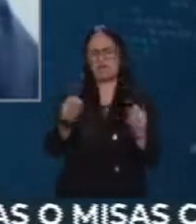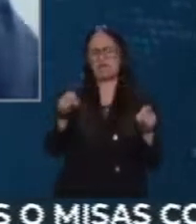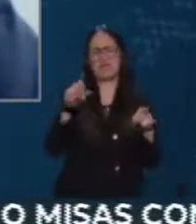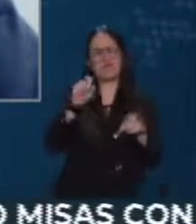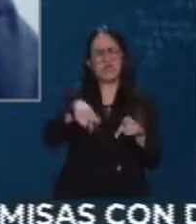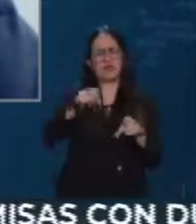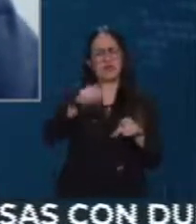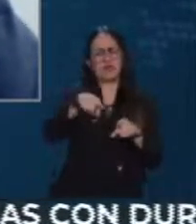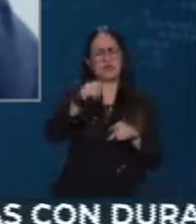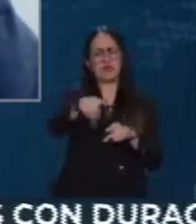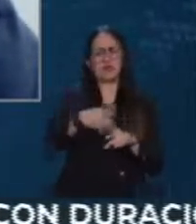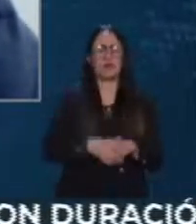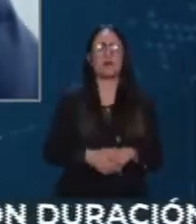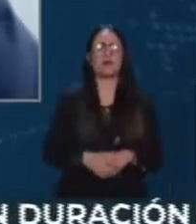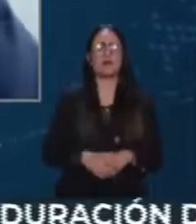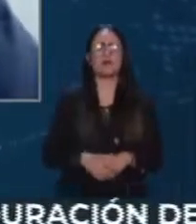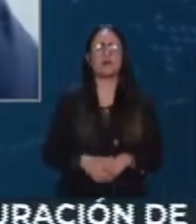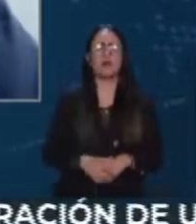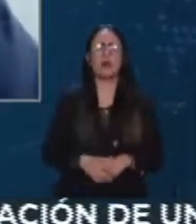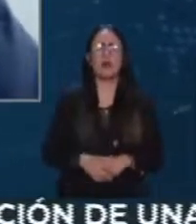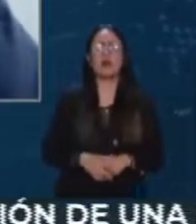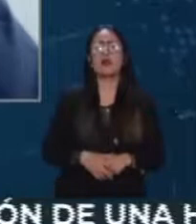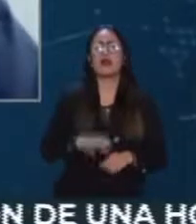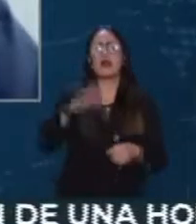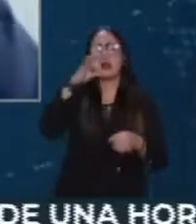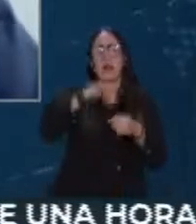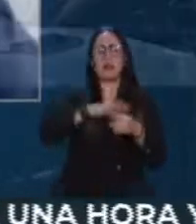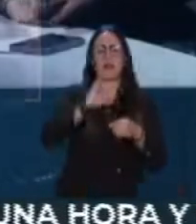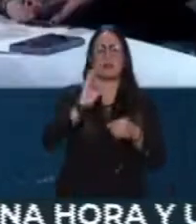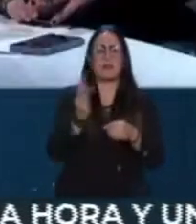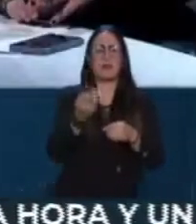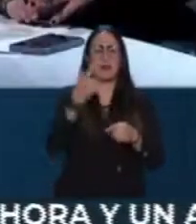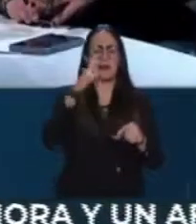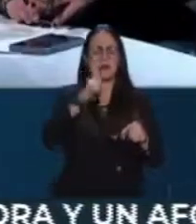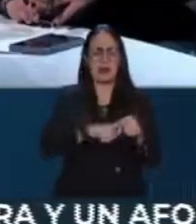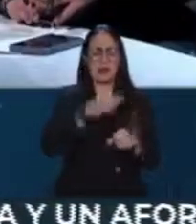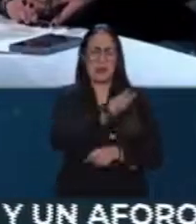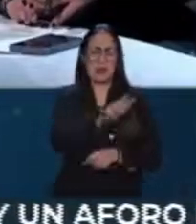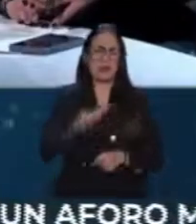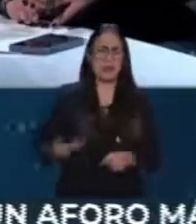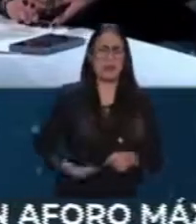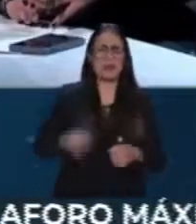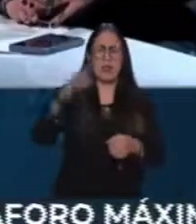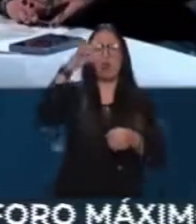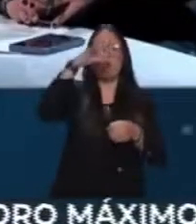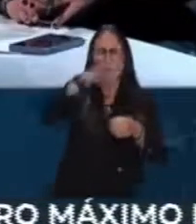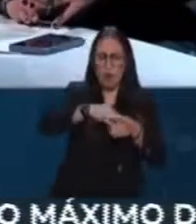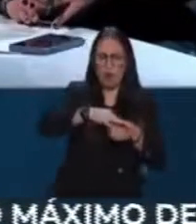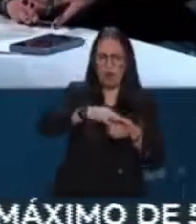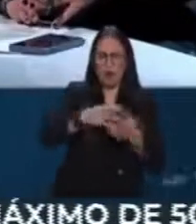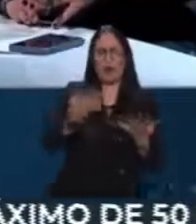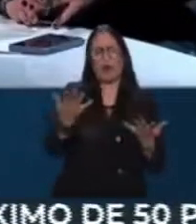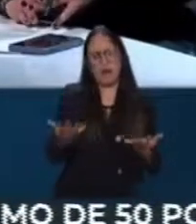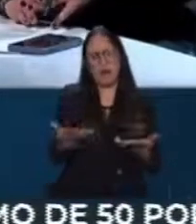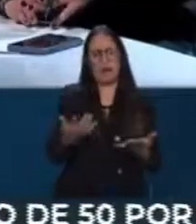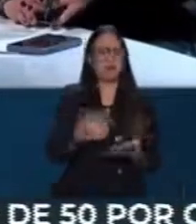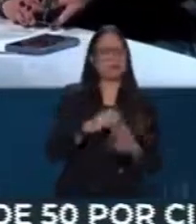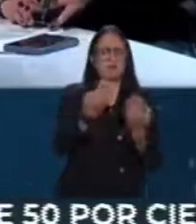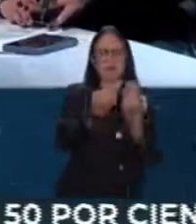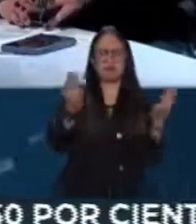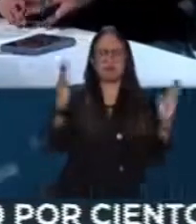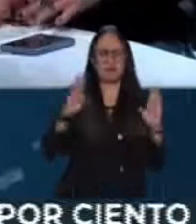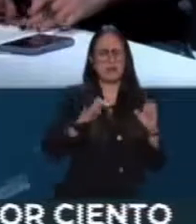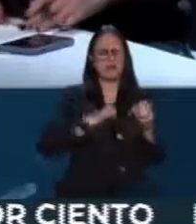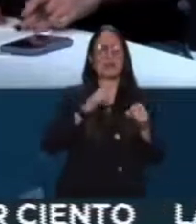porque a diferencia de las elecciones federales de donde se elige al presidente, pues bueno, se puede hacer en cualquier casilla